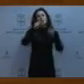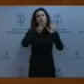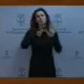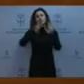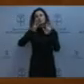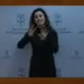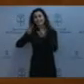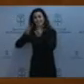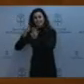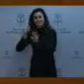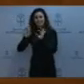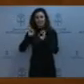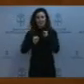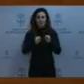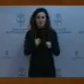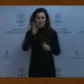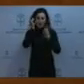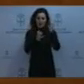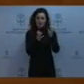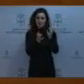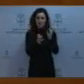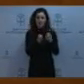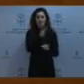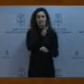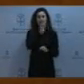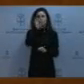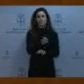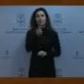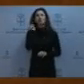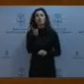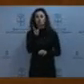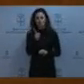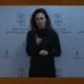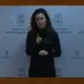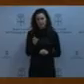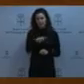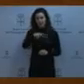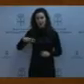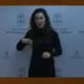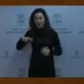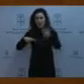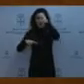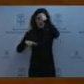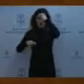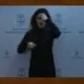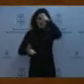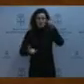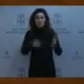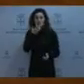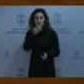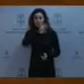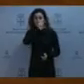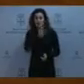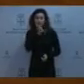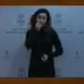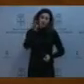1.877 animales y tan solo el 3% resultaron enfermos. Si a usted eso le parece